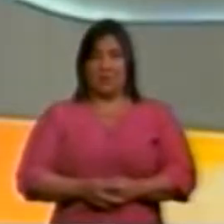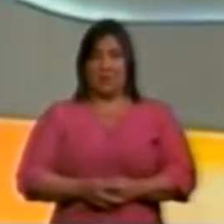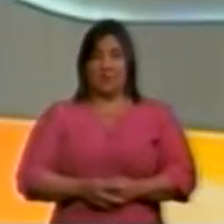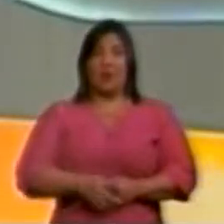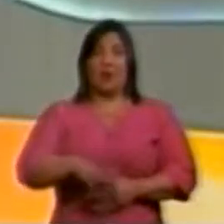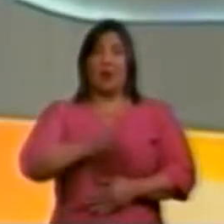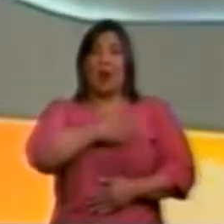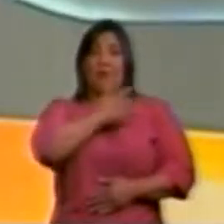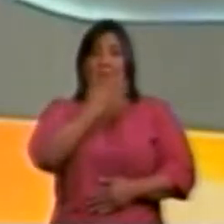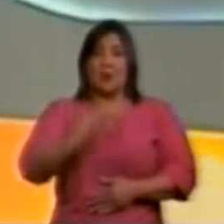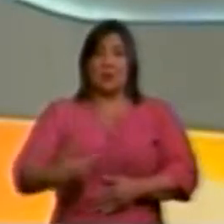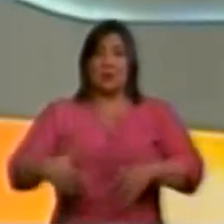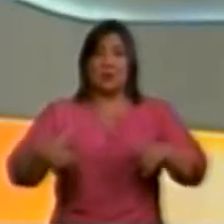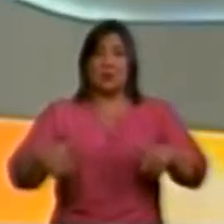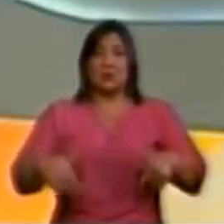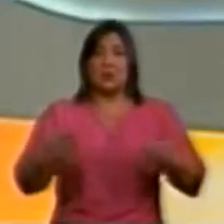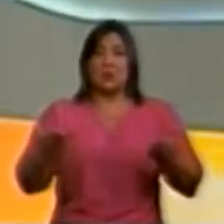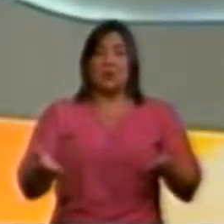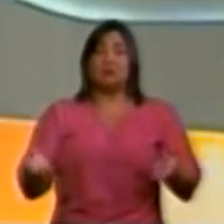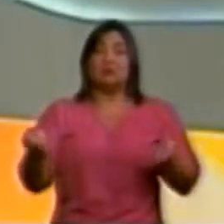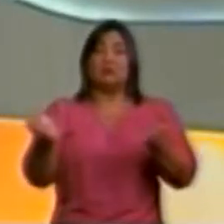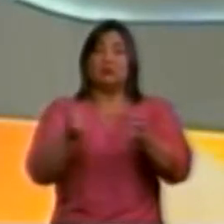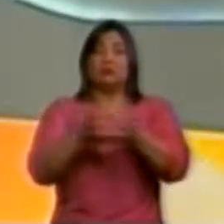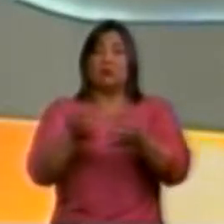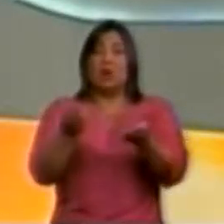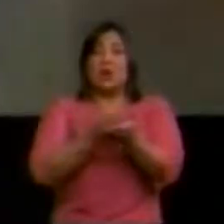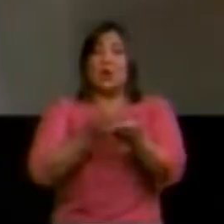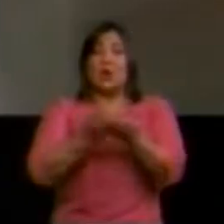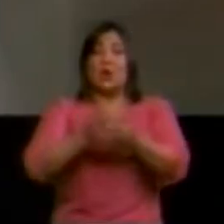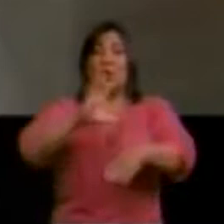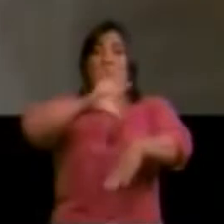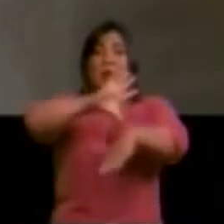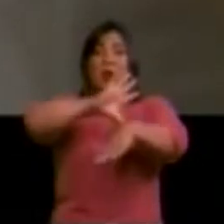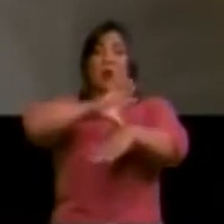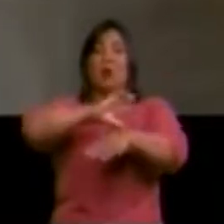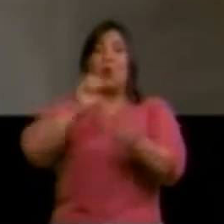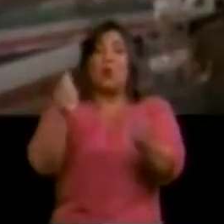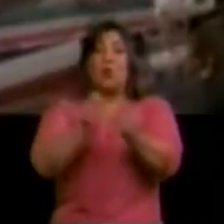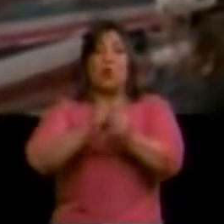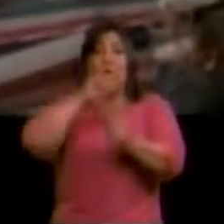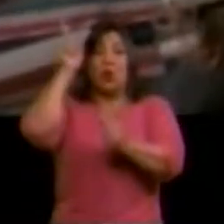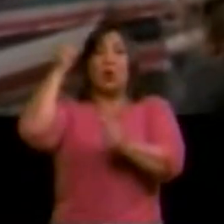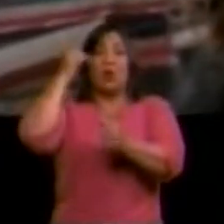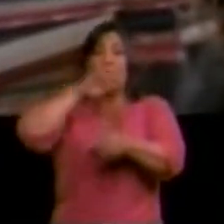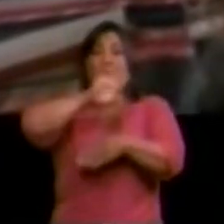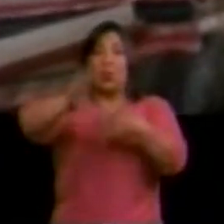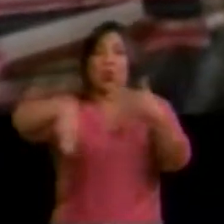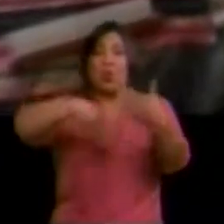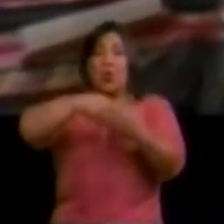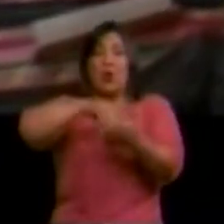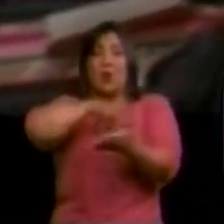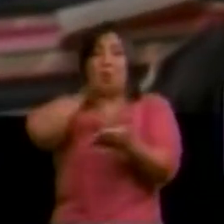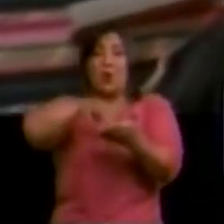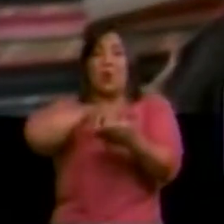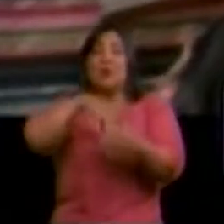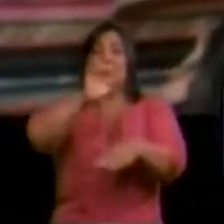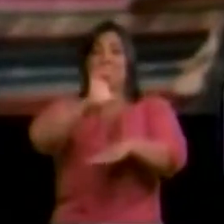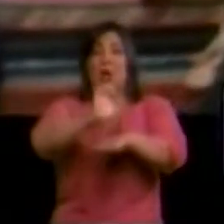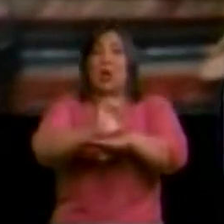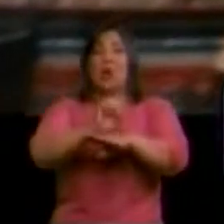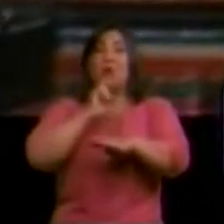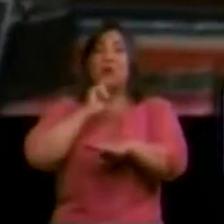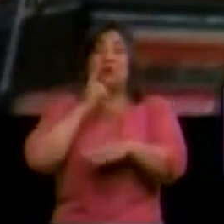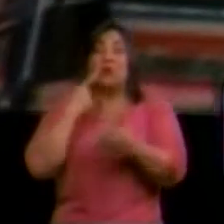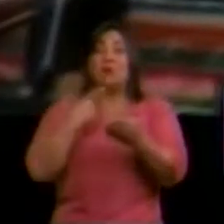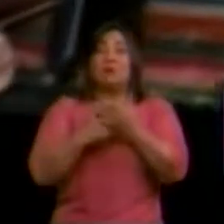El presidente de la República, Lenín Moreno, se reunió en el Palacio de Carondelet con los gobernadores de todas las provincias del país. Evaluar la situación